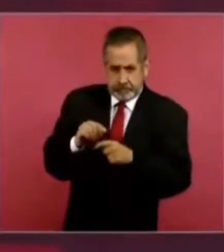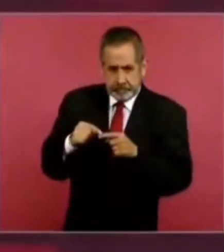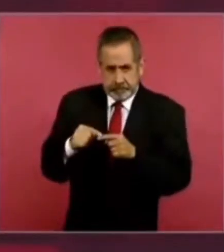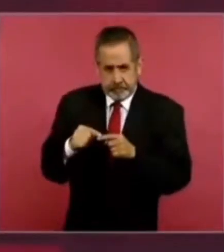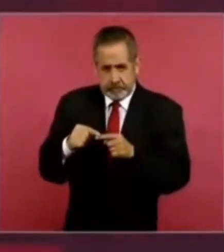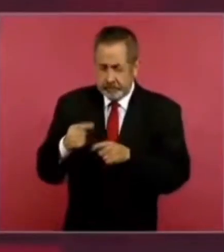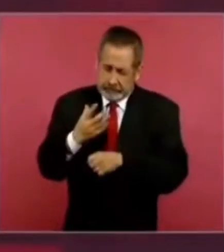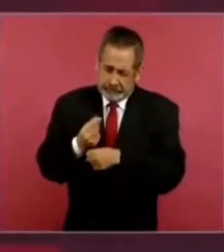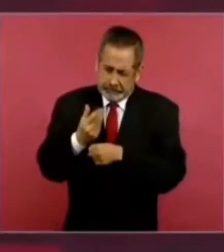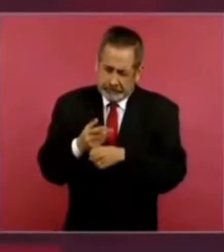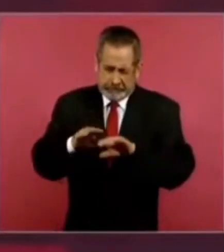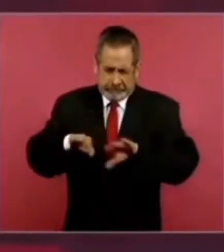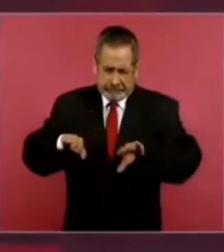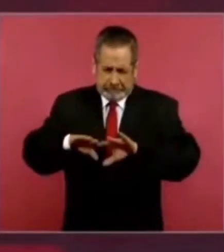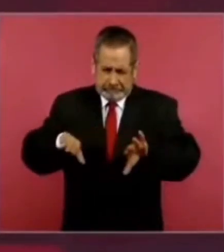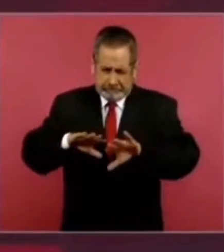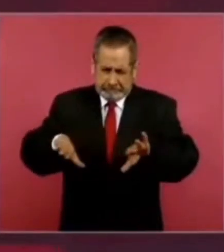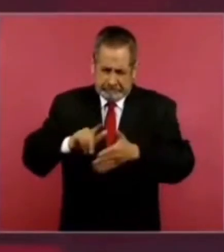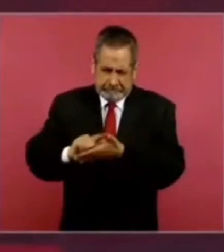abrimos